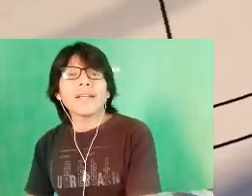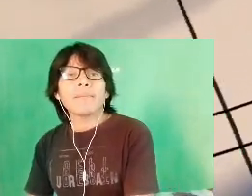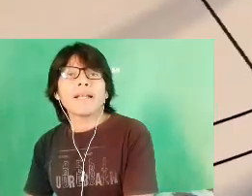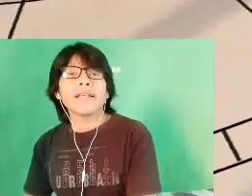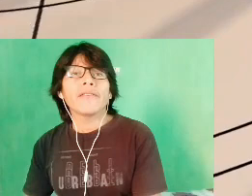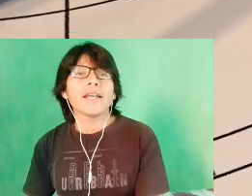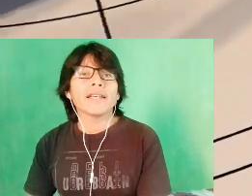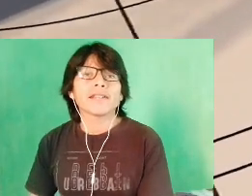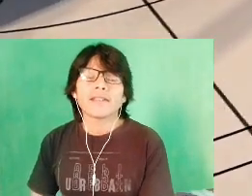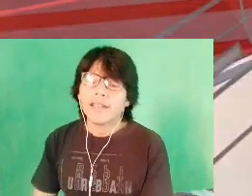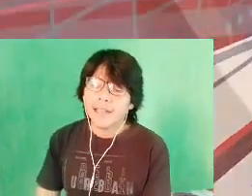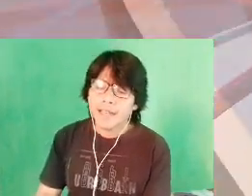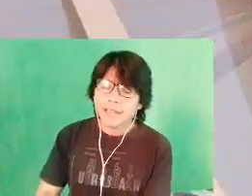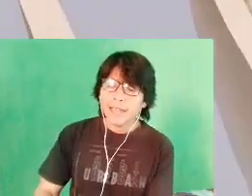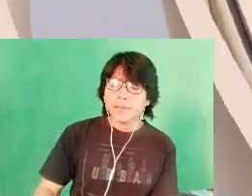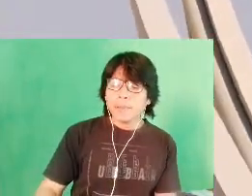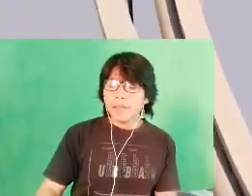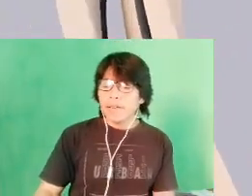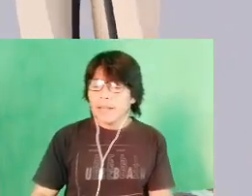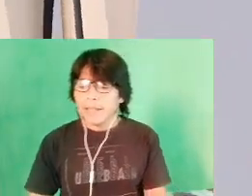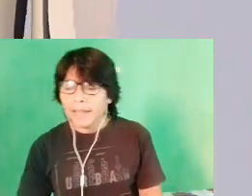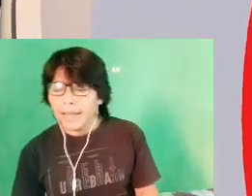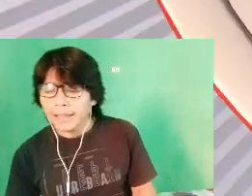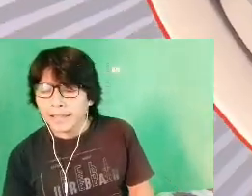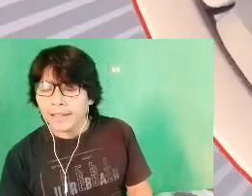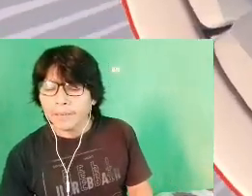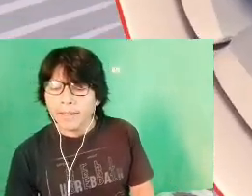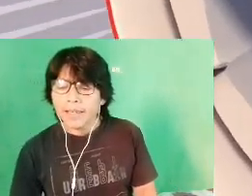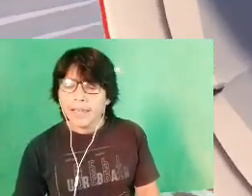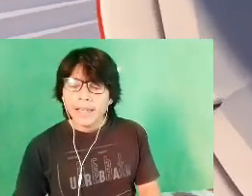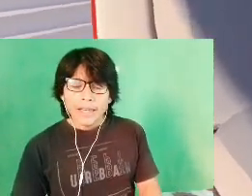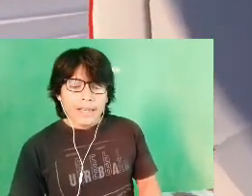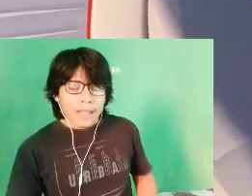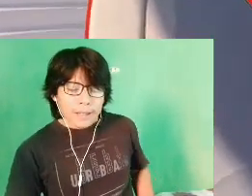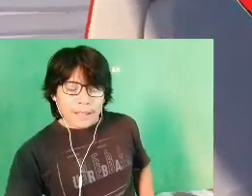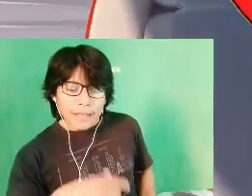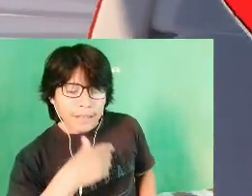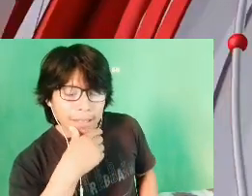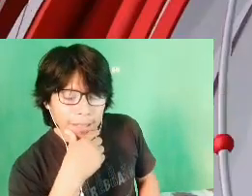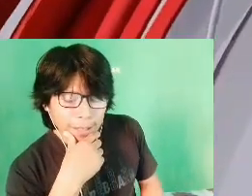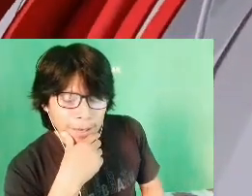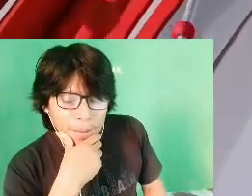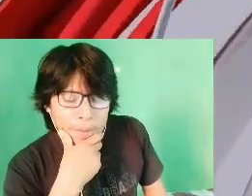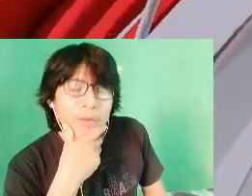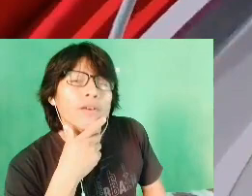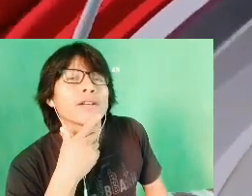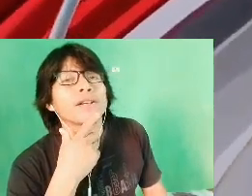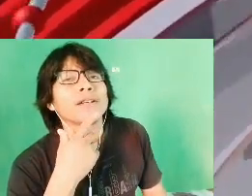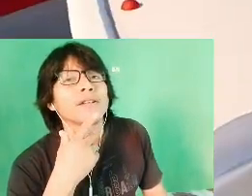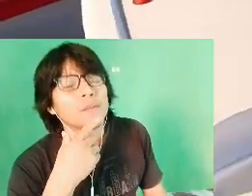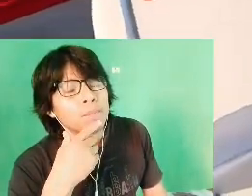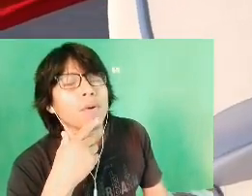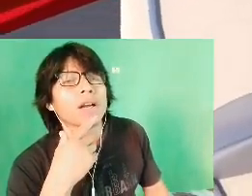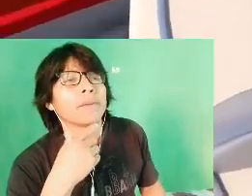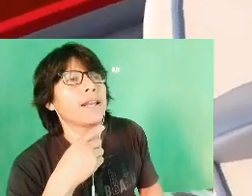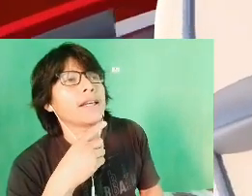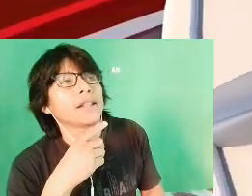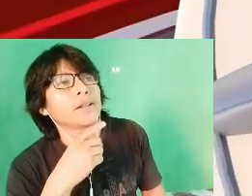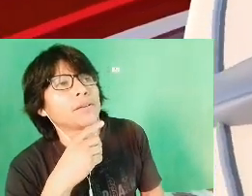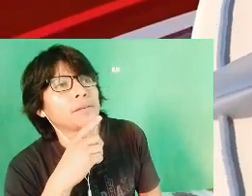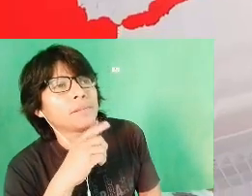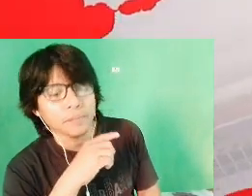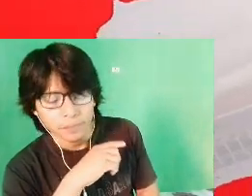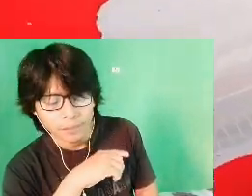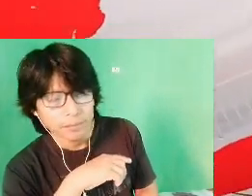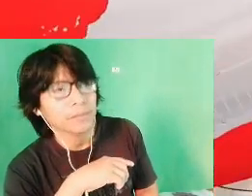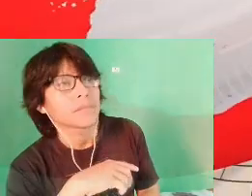lo que se viene para el día viernes. Así es, vamos a hablar de este tema. Así que mejor póngame la